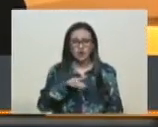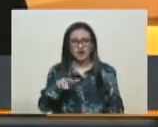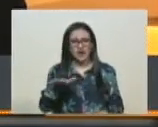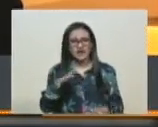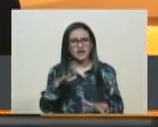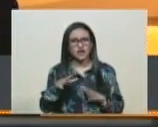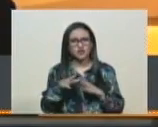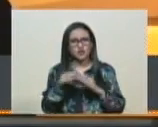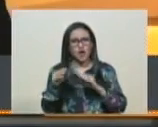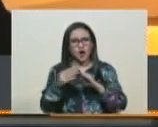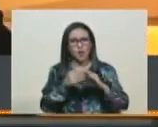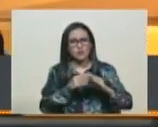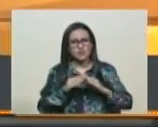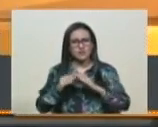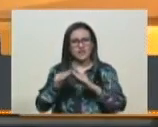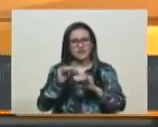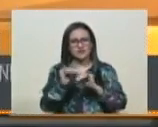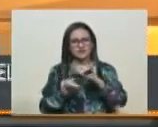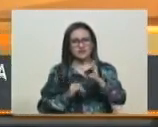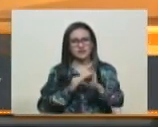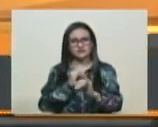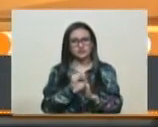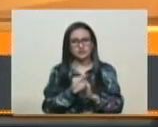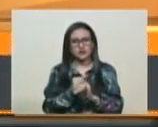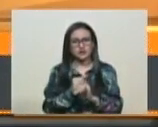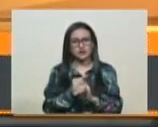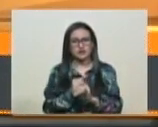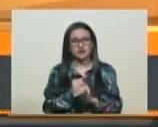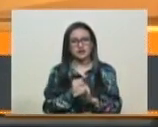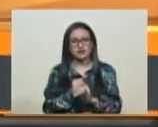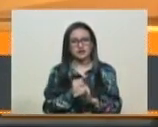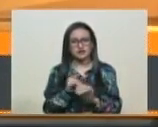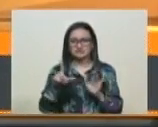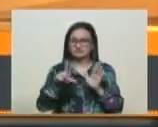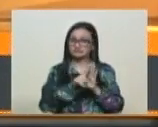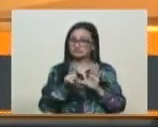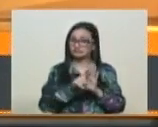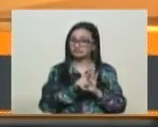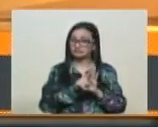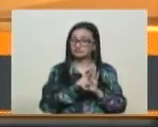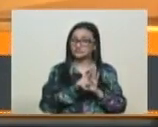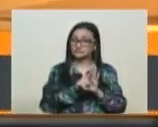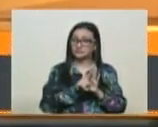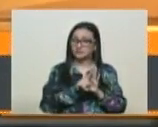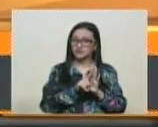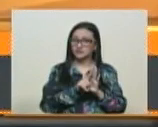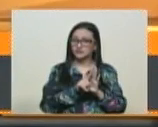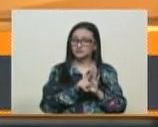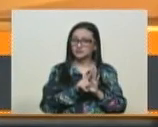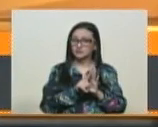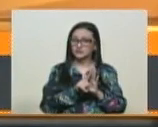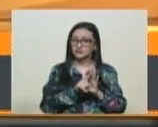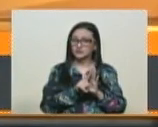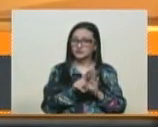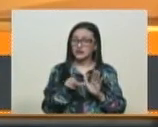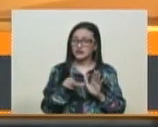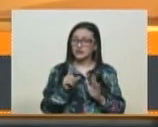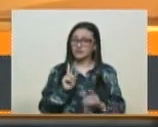a toda la comunidad internacional a darle un cauce legítimo y también de